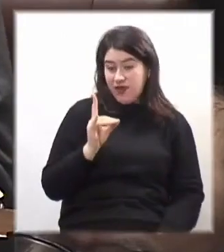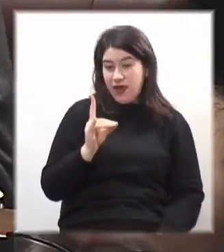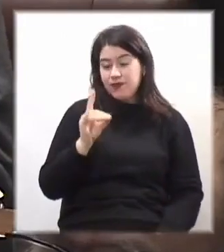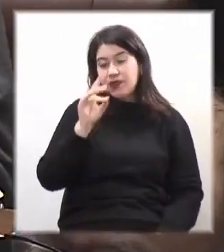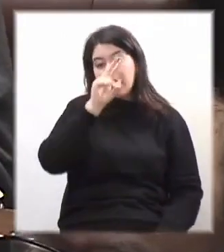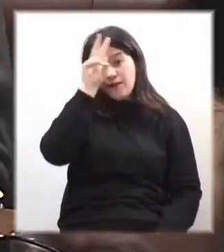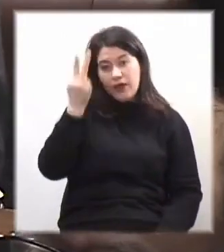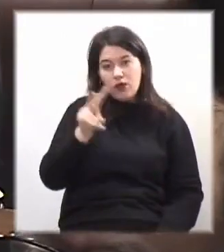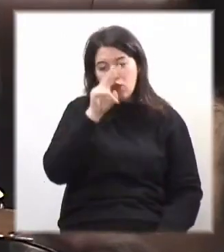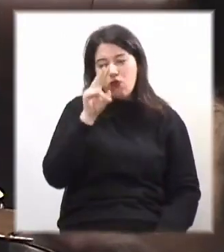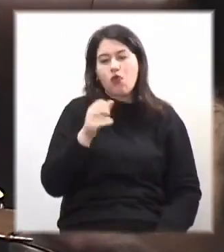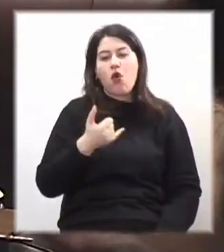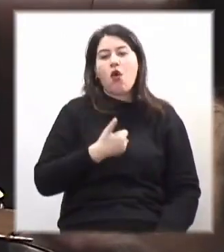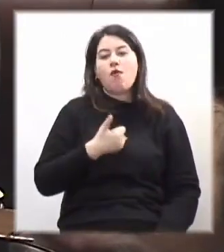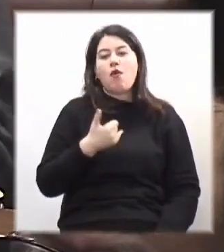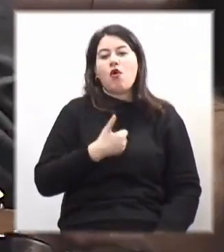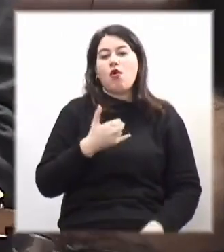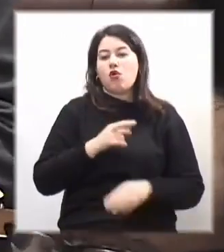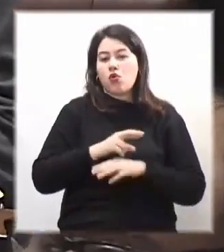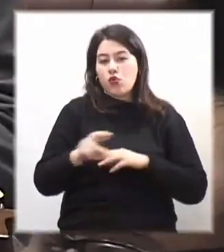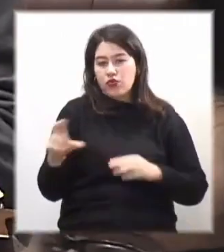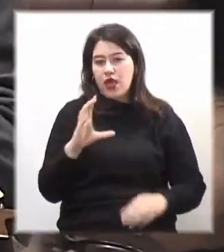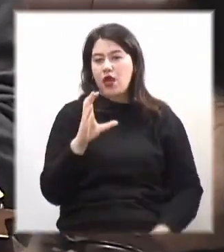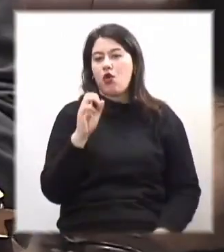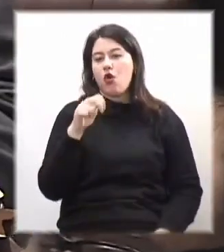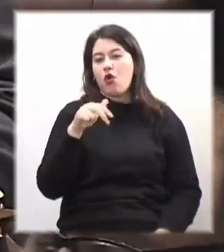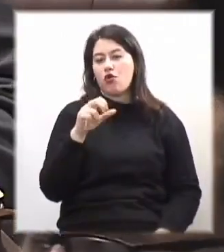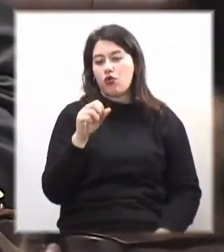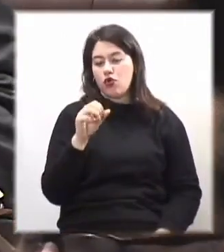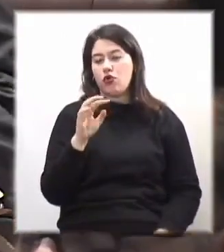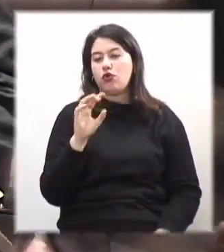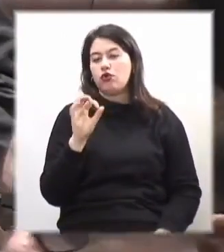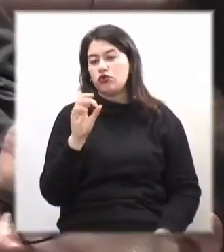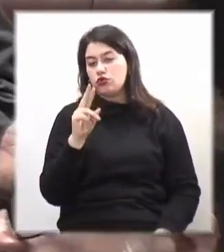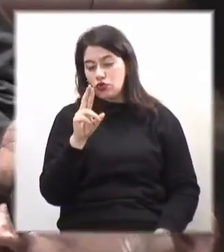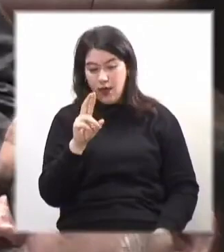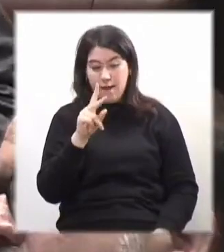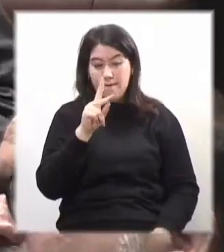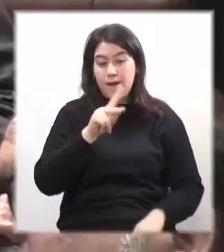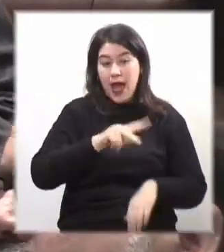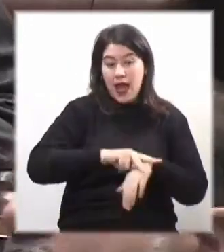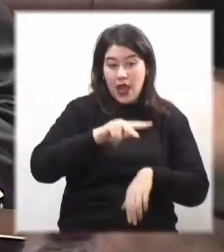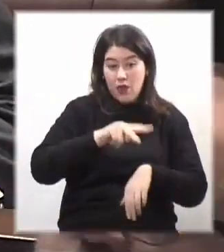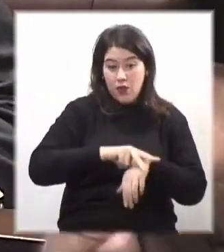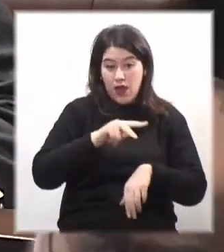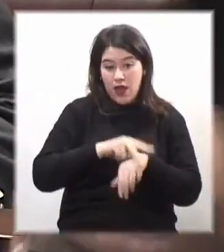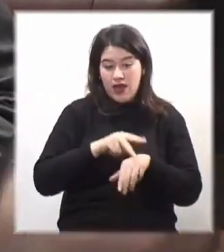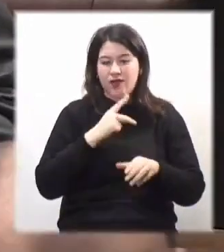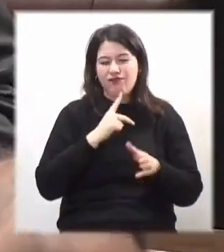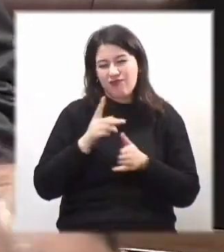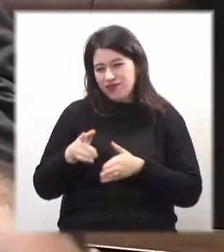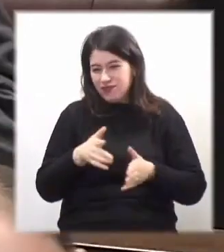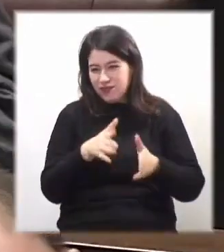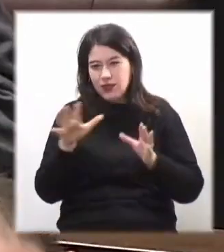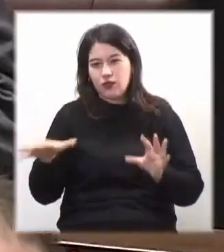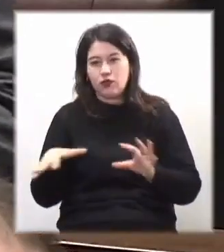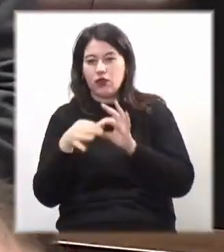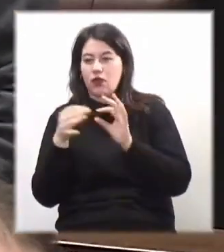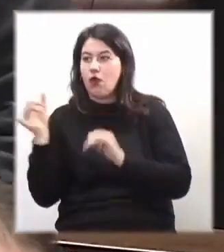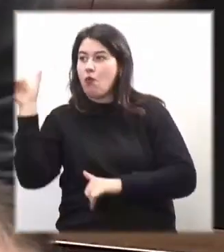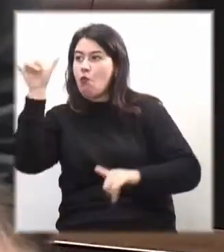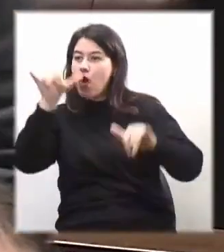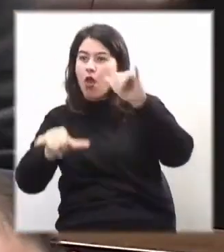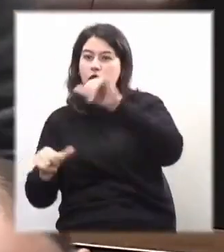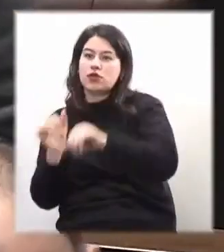transporta cada vez más a través de lo que se llama la ruta del cono Sur desde Paraguay a través de la hidrovía Paraná Paraguay combinada con vuelos